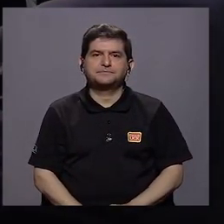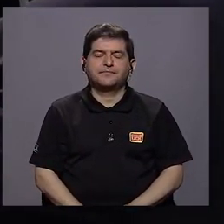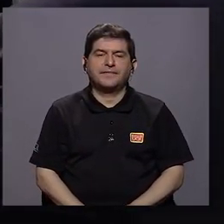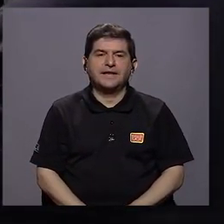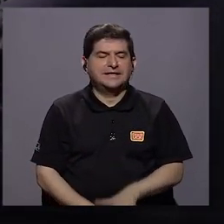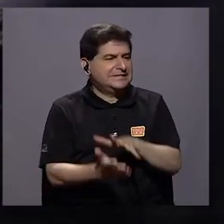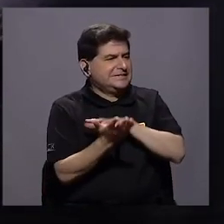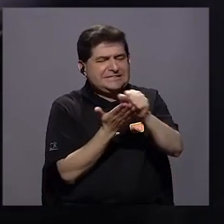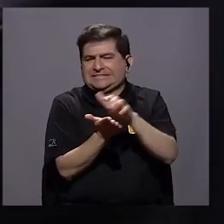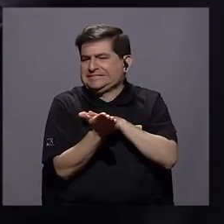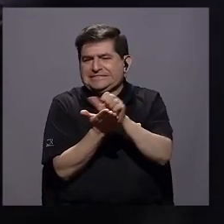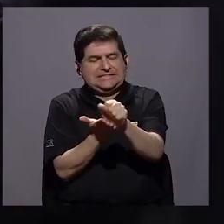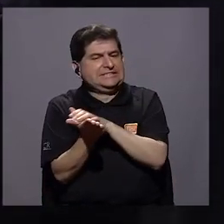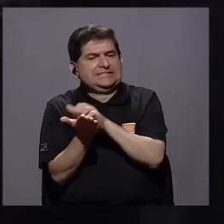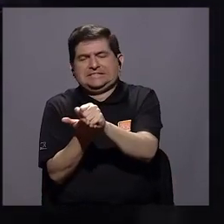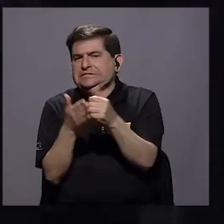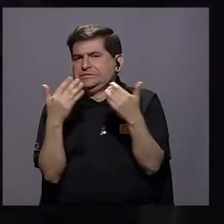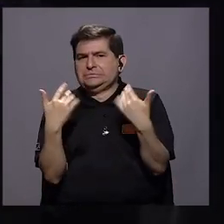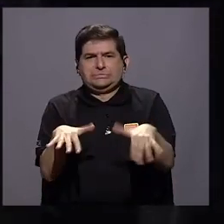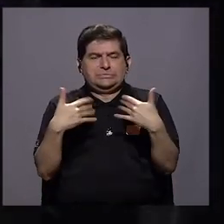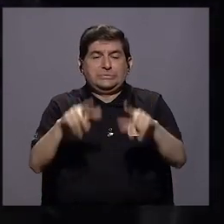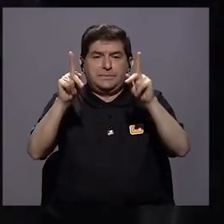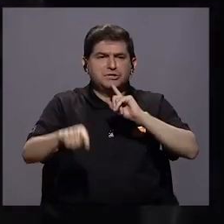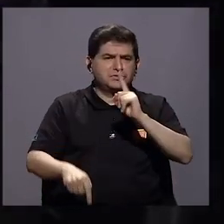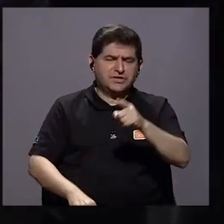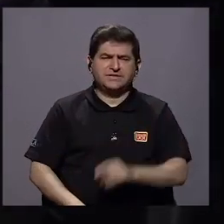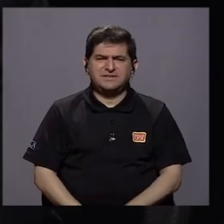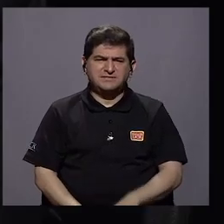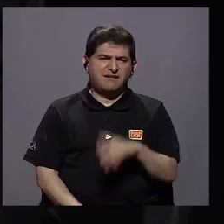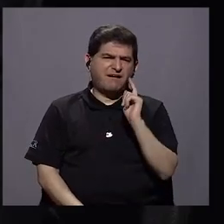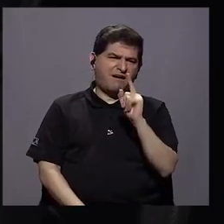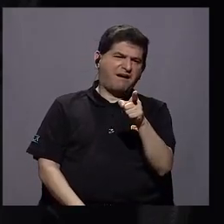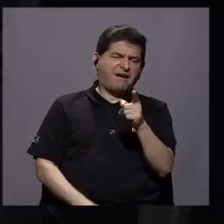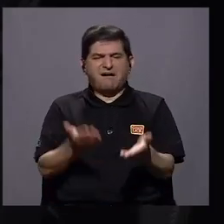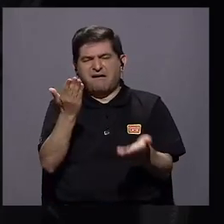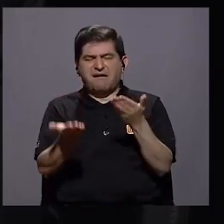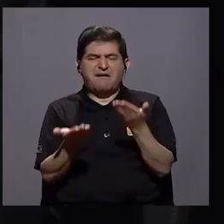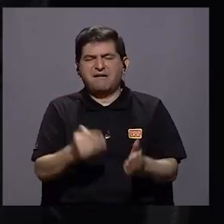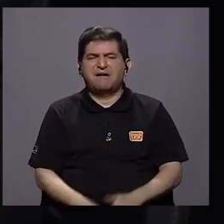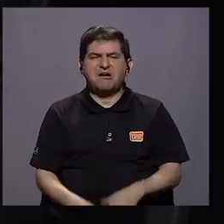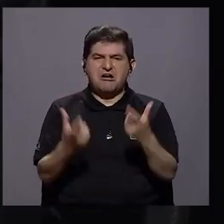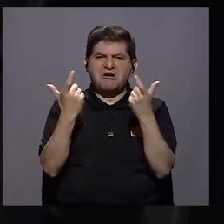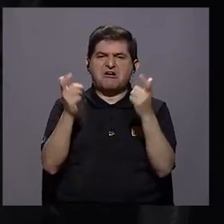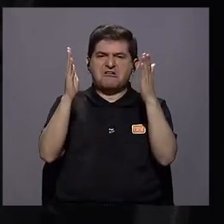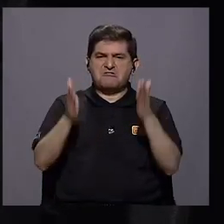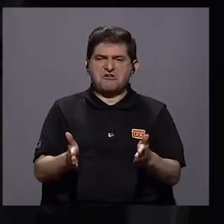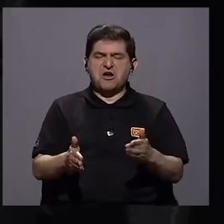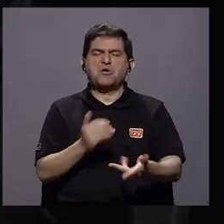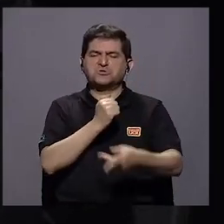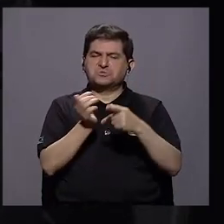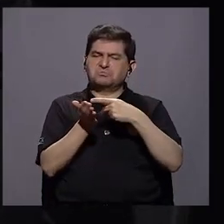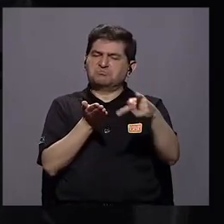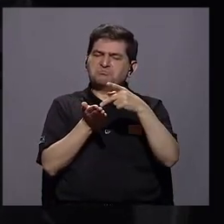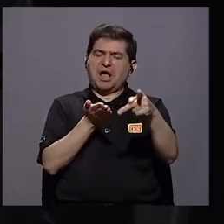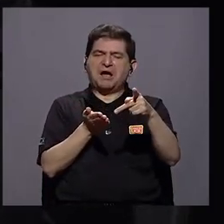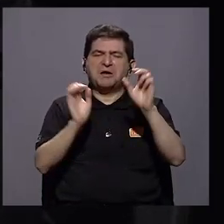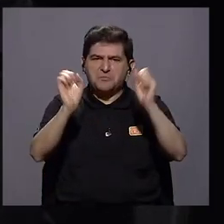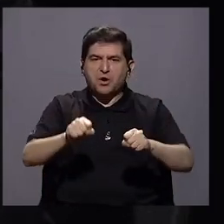Es destructivo, ¿verdad? Mucha gente dice, bueno, pero eso, la verdad es que los ricos lo pueden pagar. Vea.